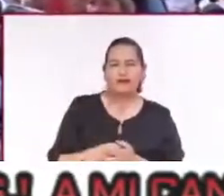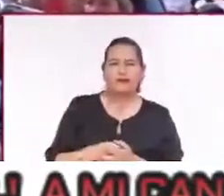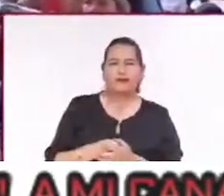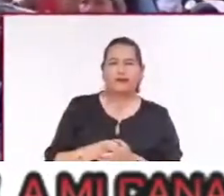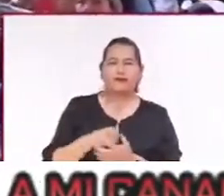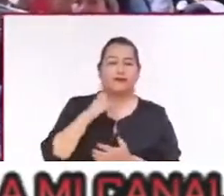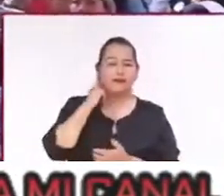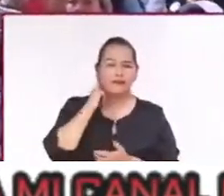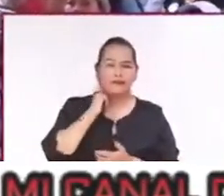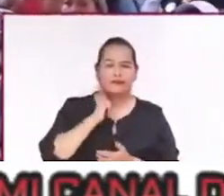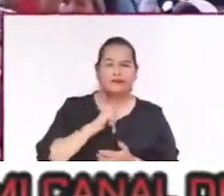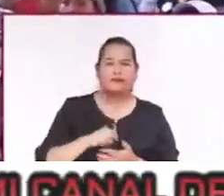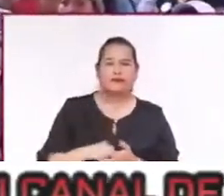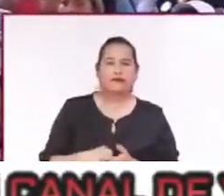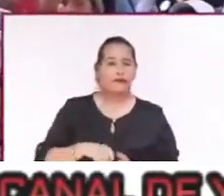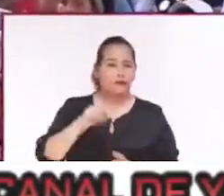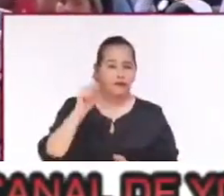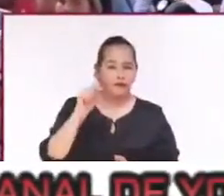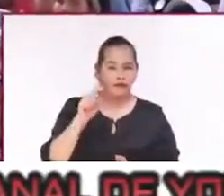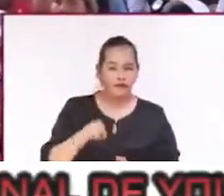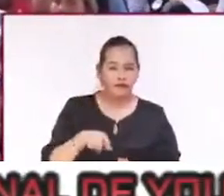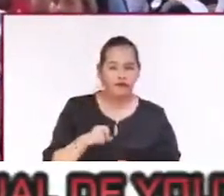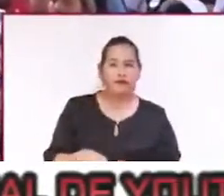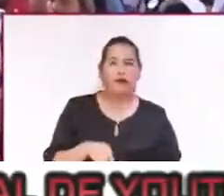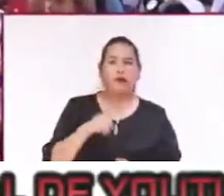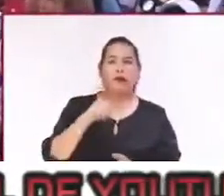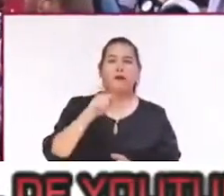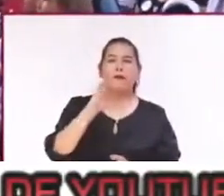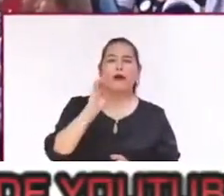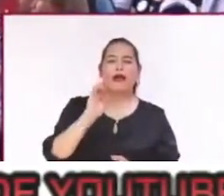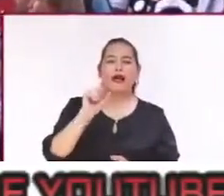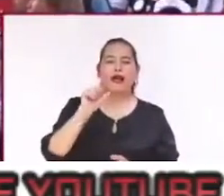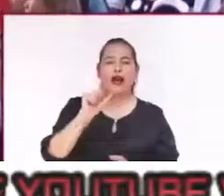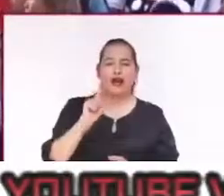consolidar también la beca para los jóvenes,